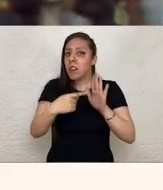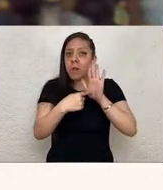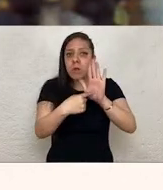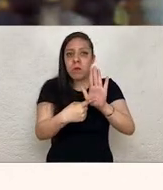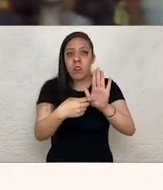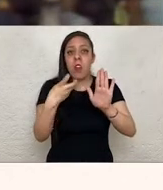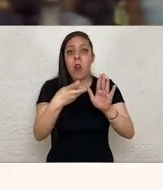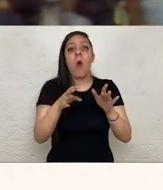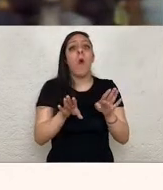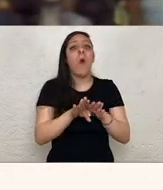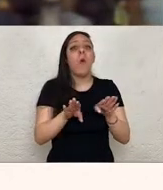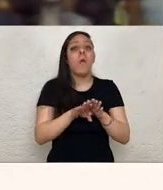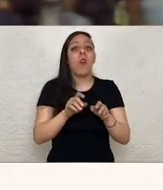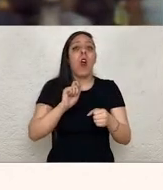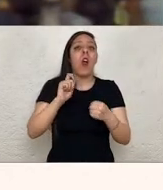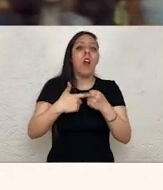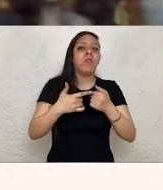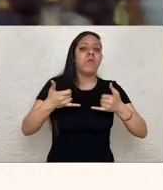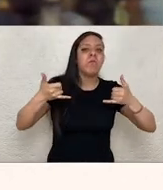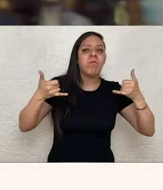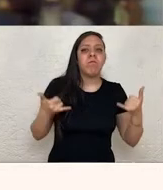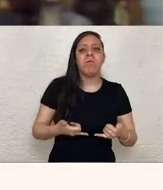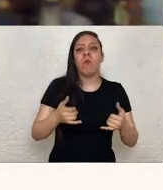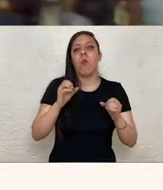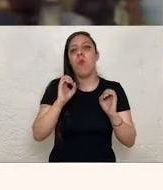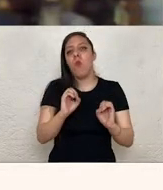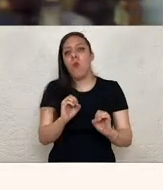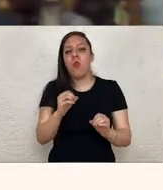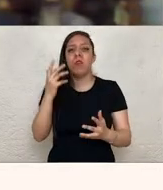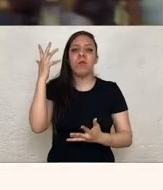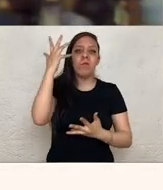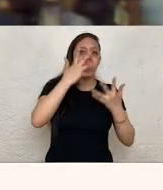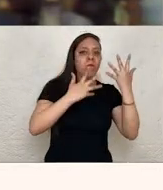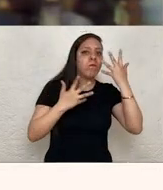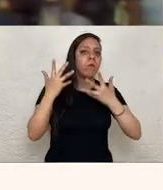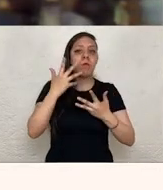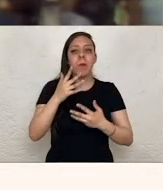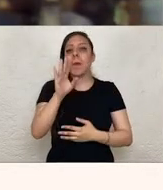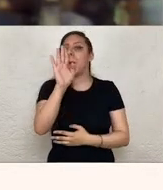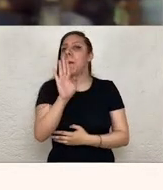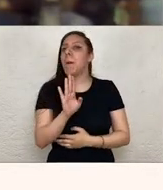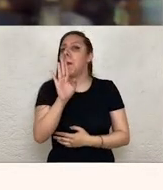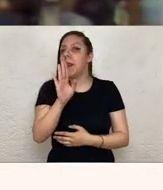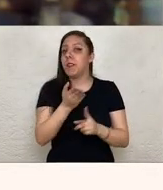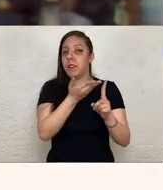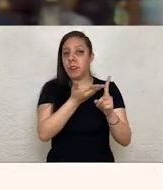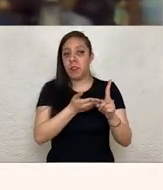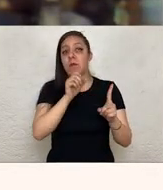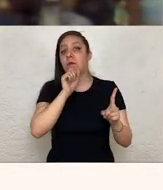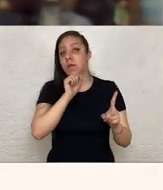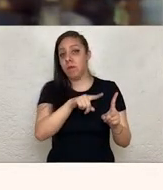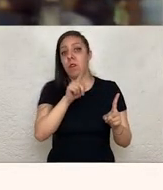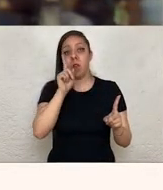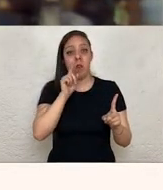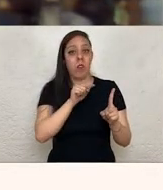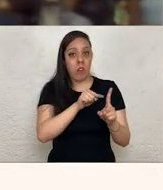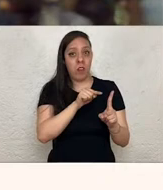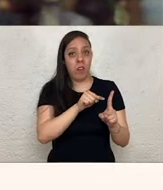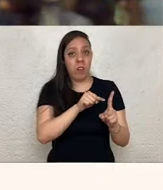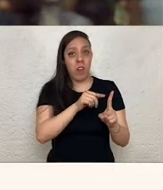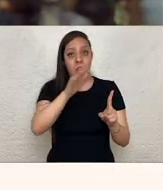un acto rebelde, es un acto descolonizador. Y me parece que ella misma hubiera estado de